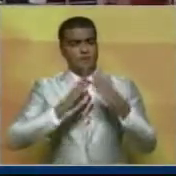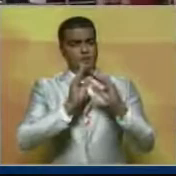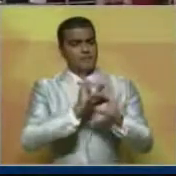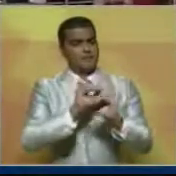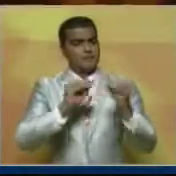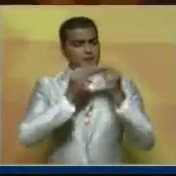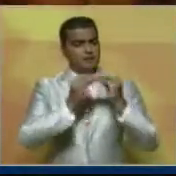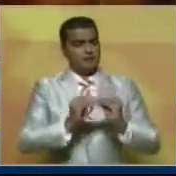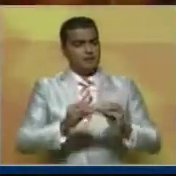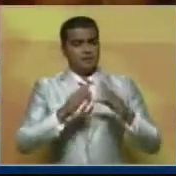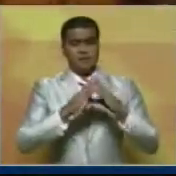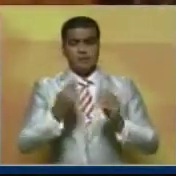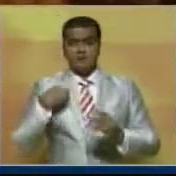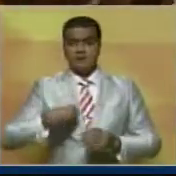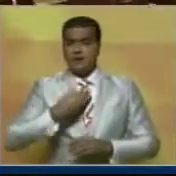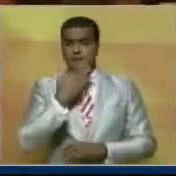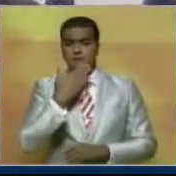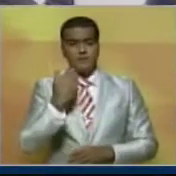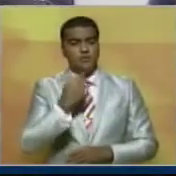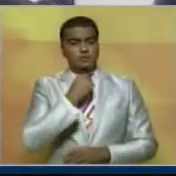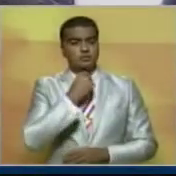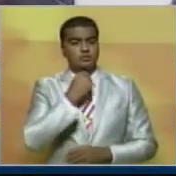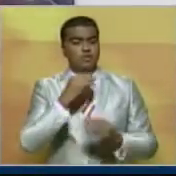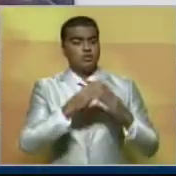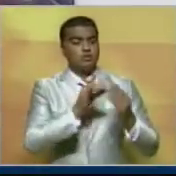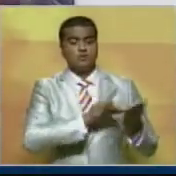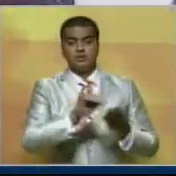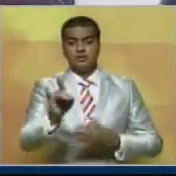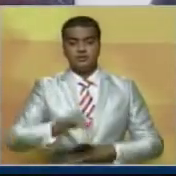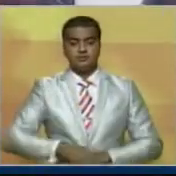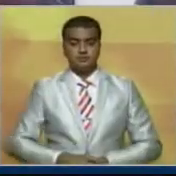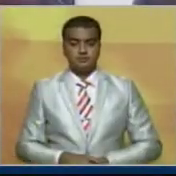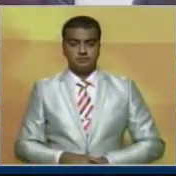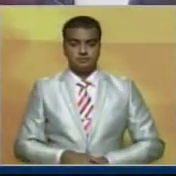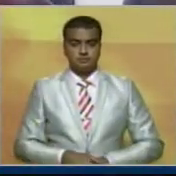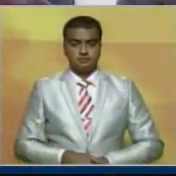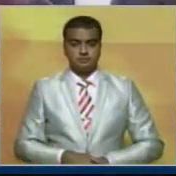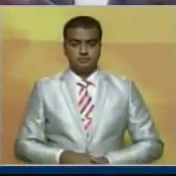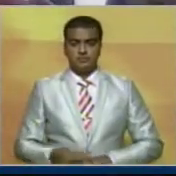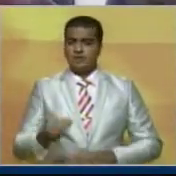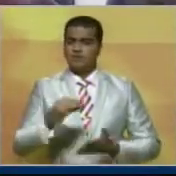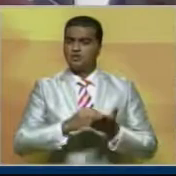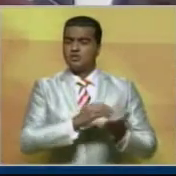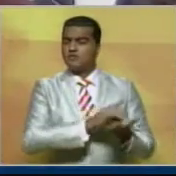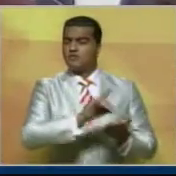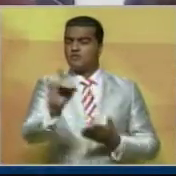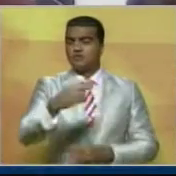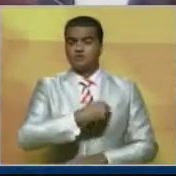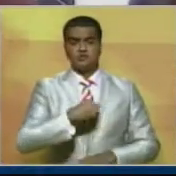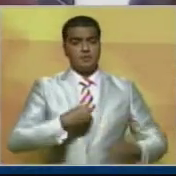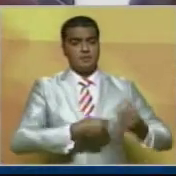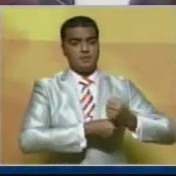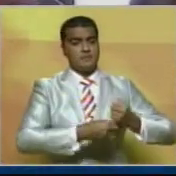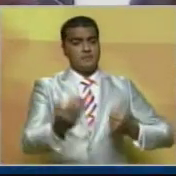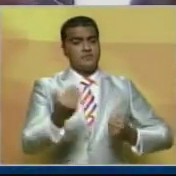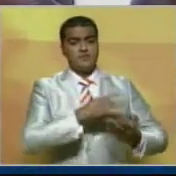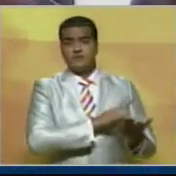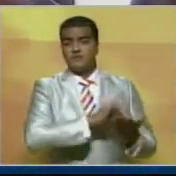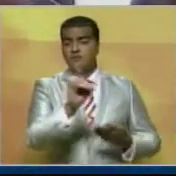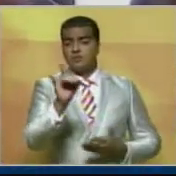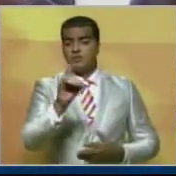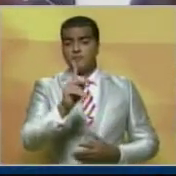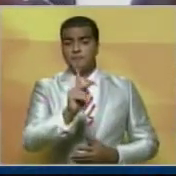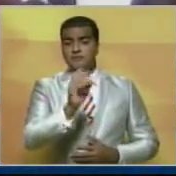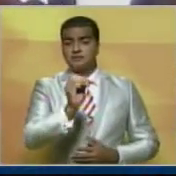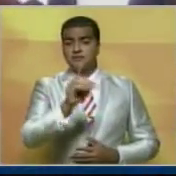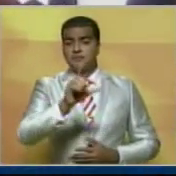completamente acondicionados para ofrecer el mayor confort a los viajeros. Los vuelos charter, esperamos la llegada de vuelos charter desde